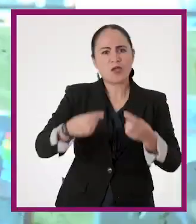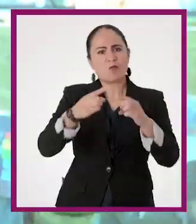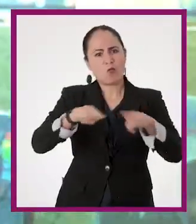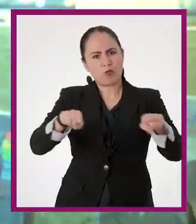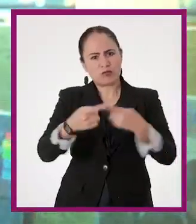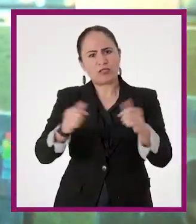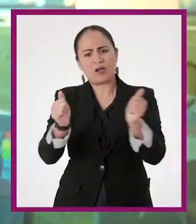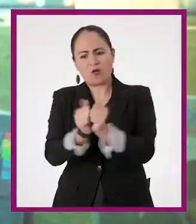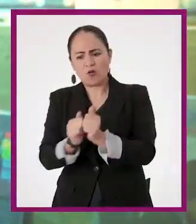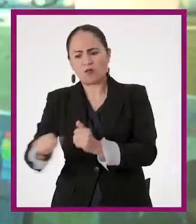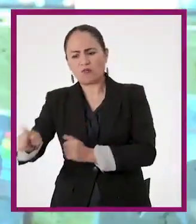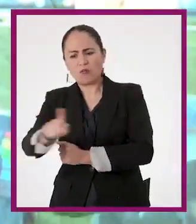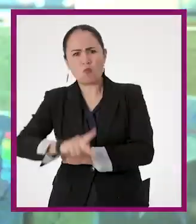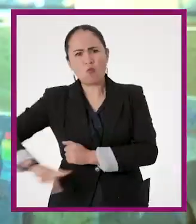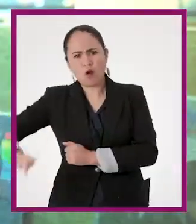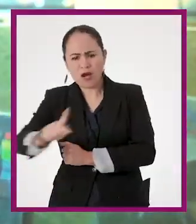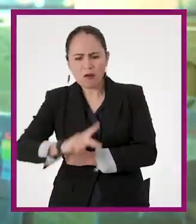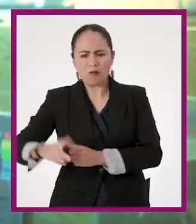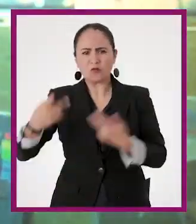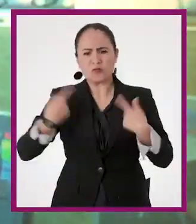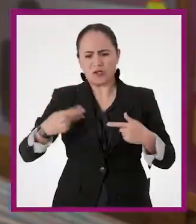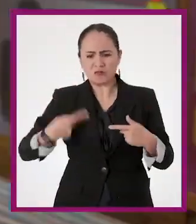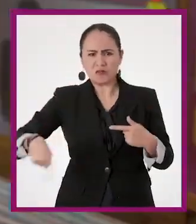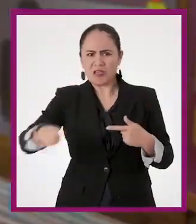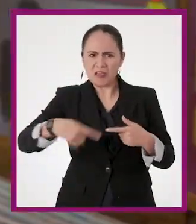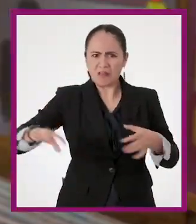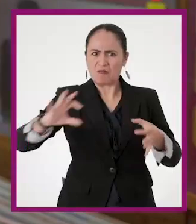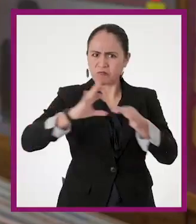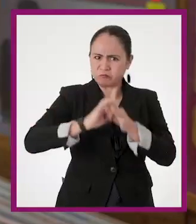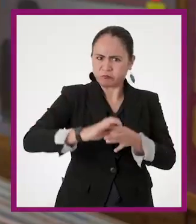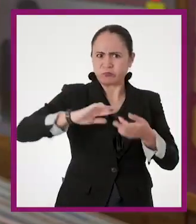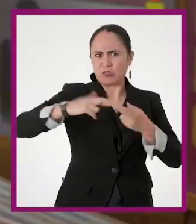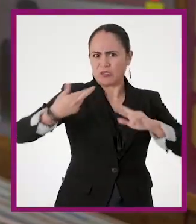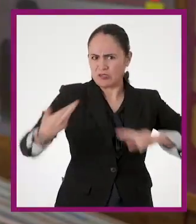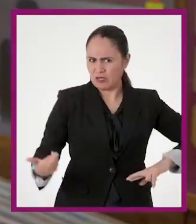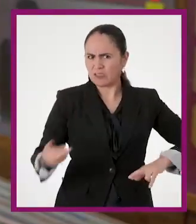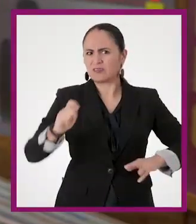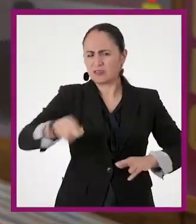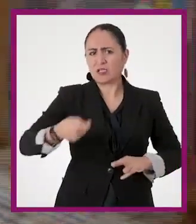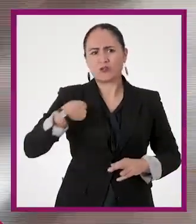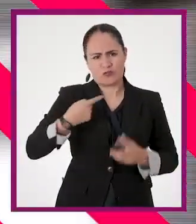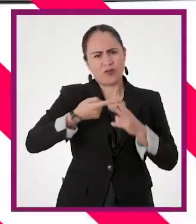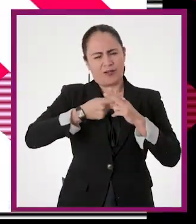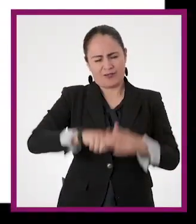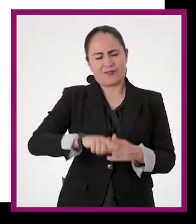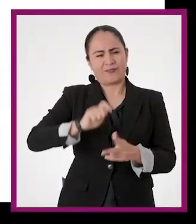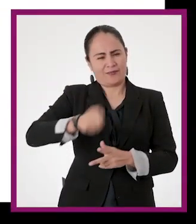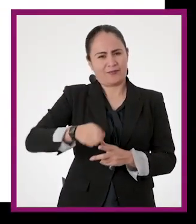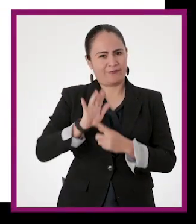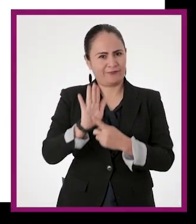su relación con los pueblos, con la gente, con todo eso. Pero bueno, hoy quisiera empezar con una cosa.